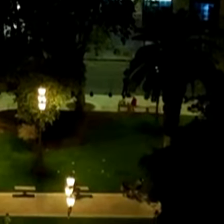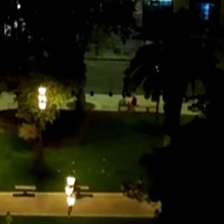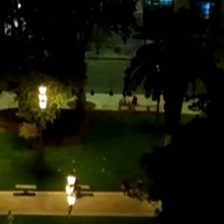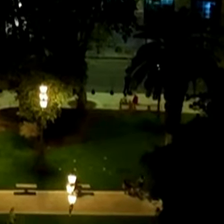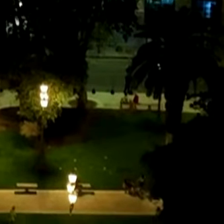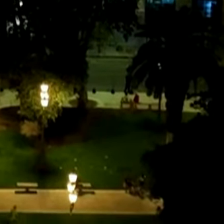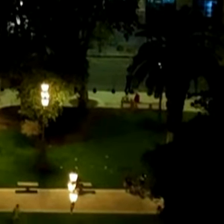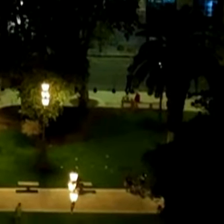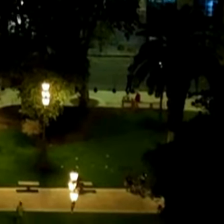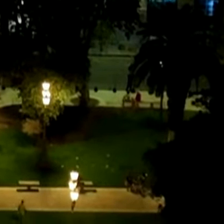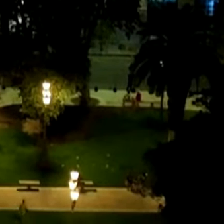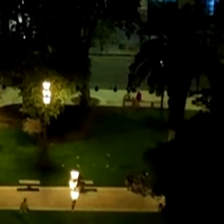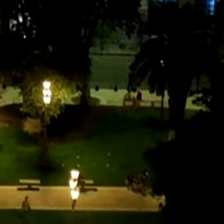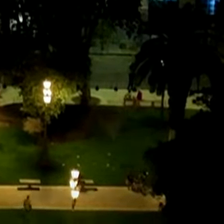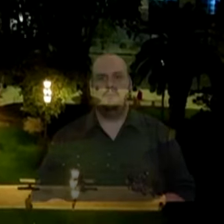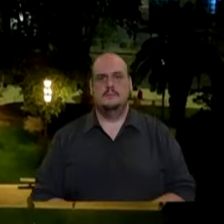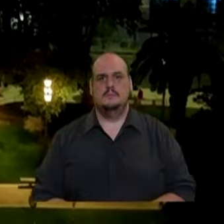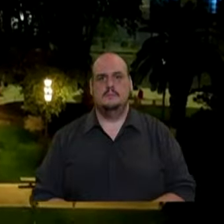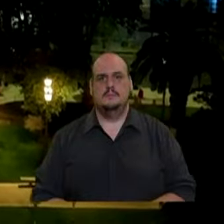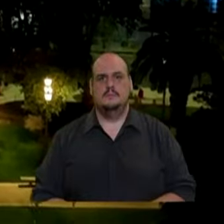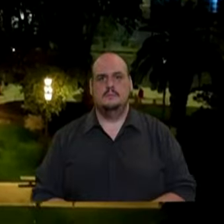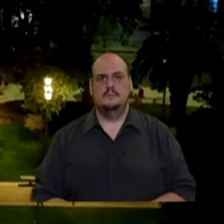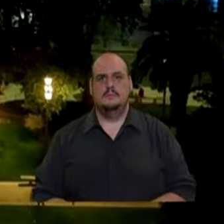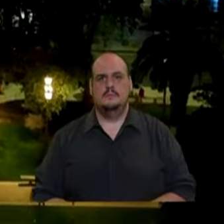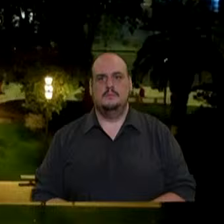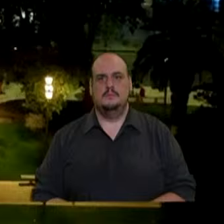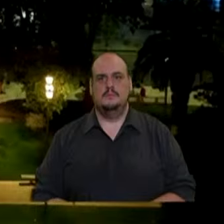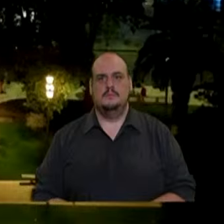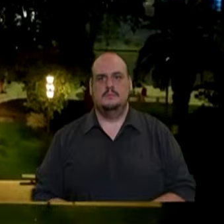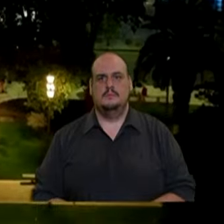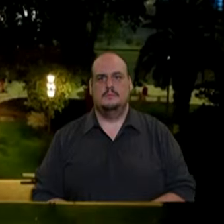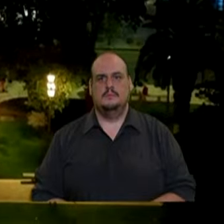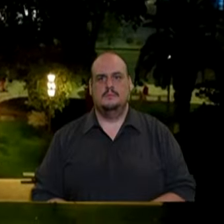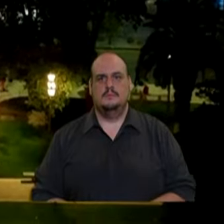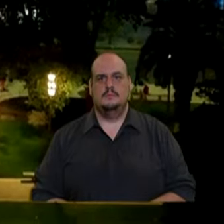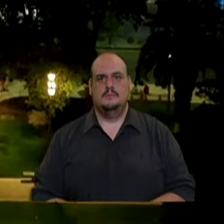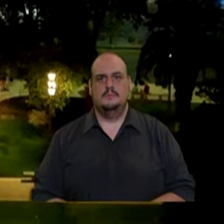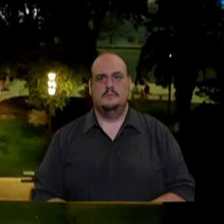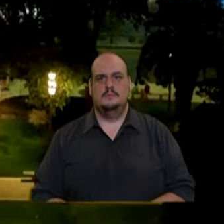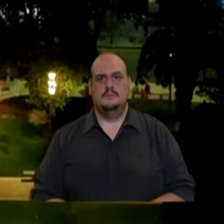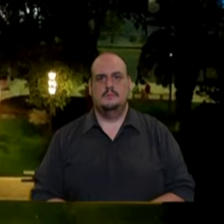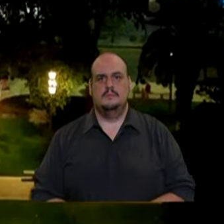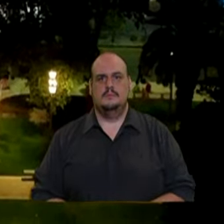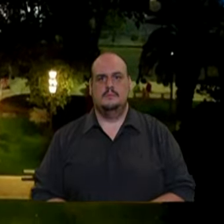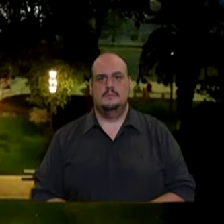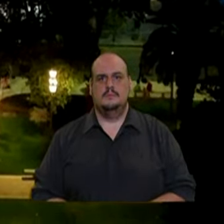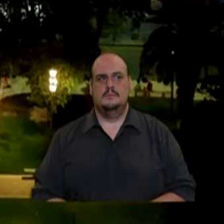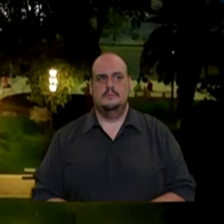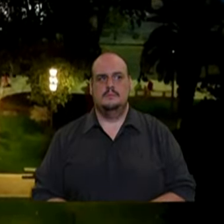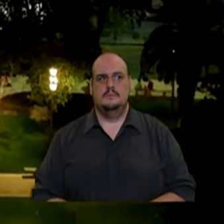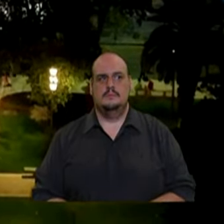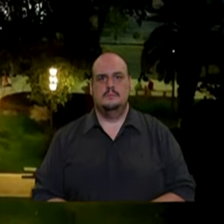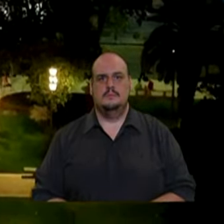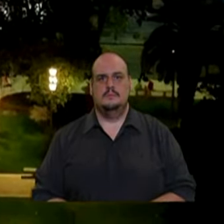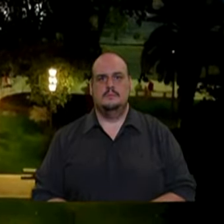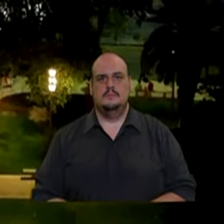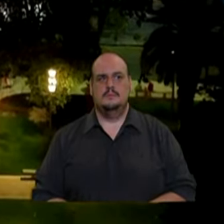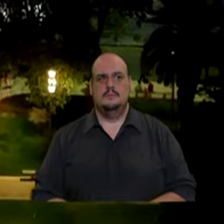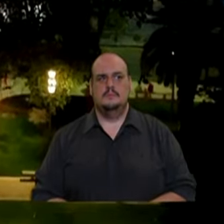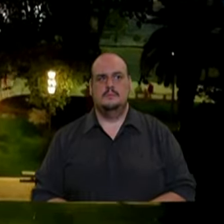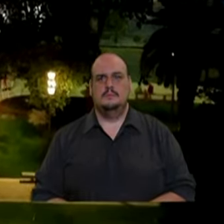ya se encuentra en desplazamiento hacia este Congreso Nacional el señor Presidente de la